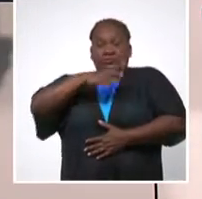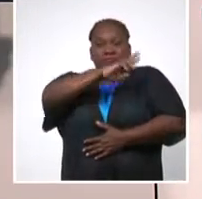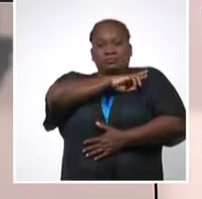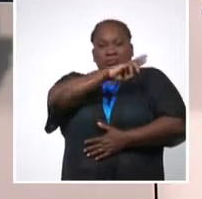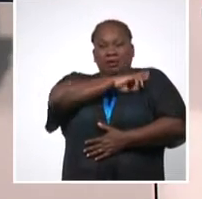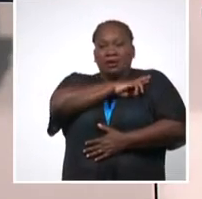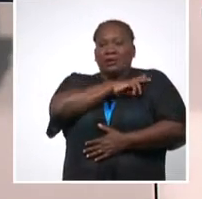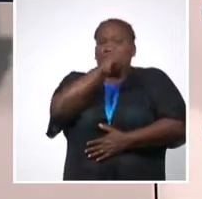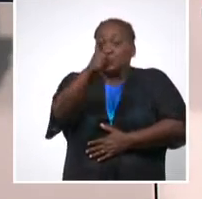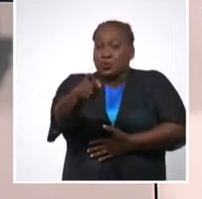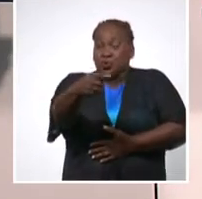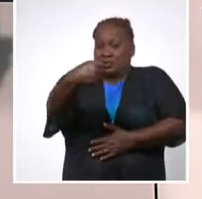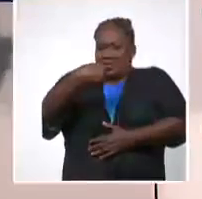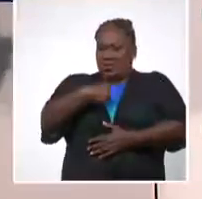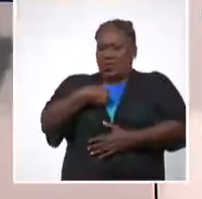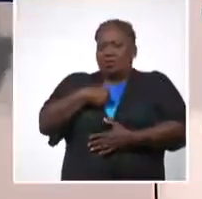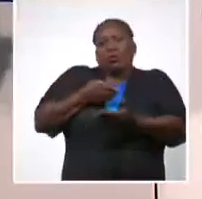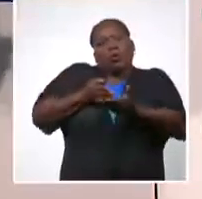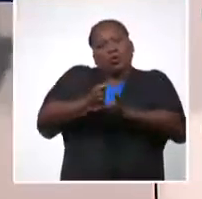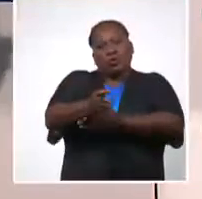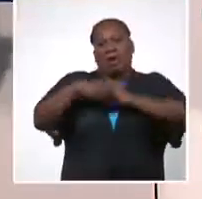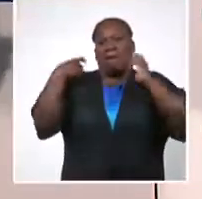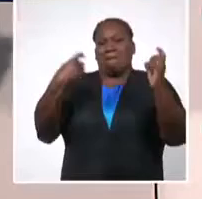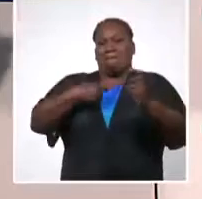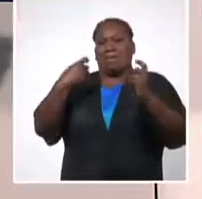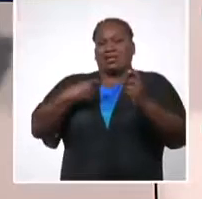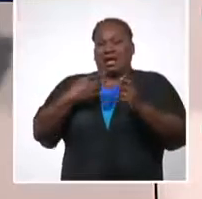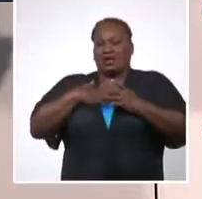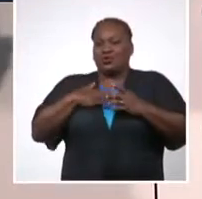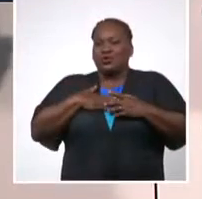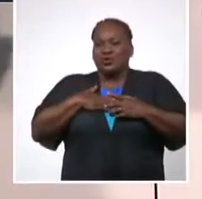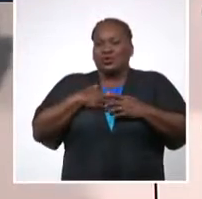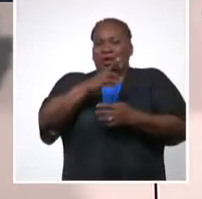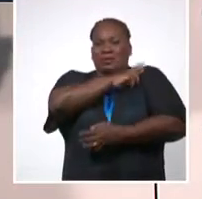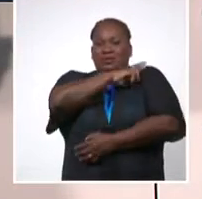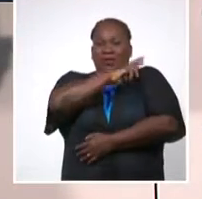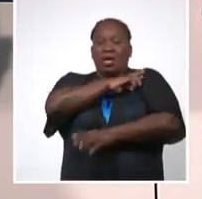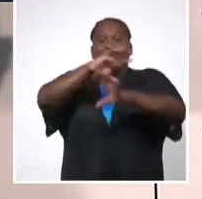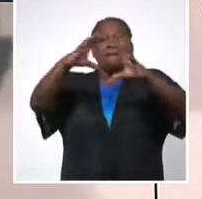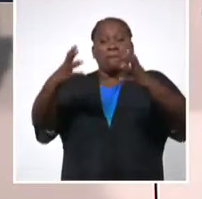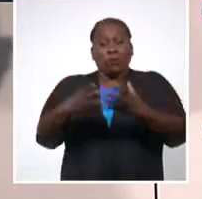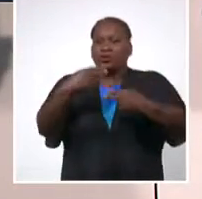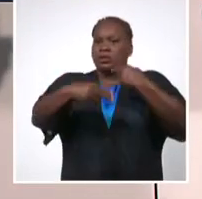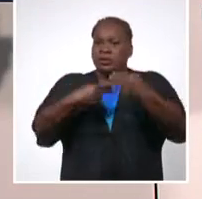a mí seguir dando esta batalla desde el pedacito de cada cual. El mundo